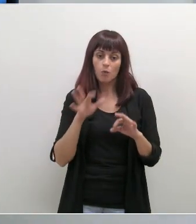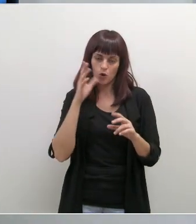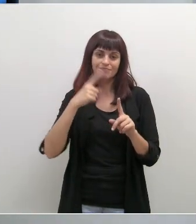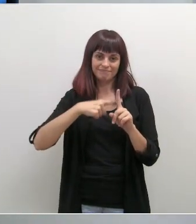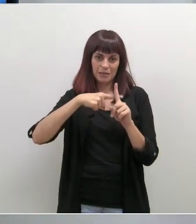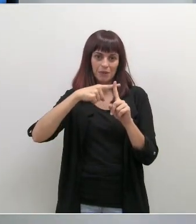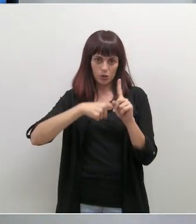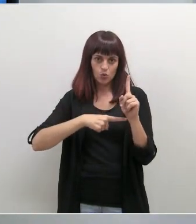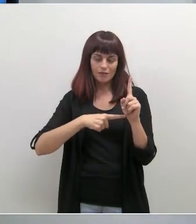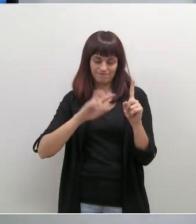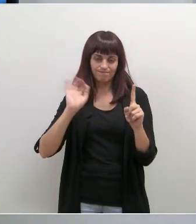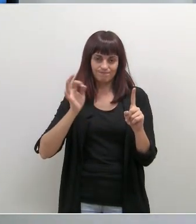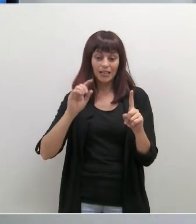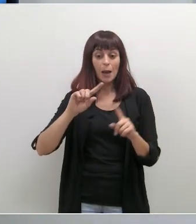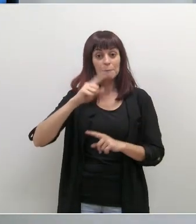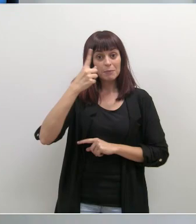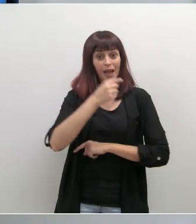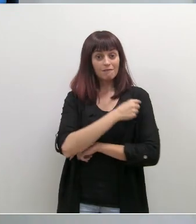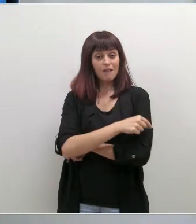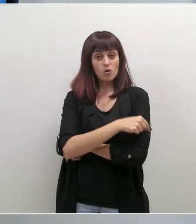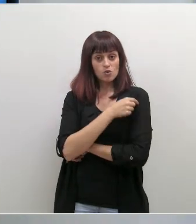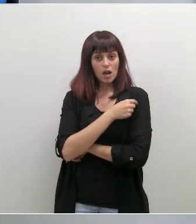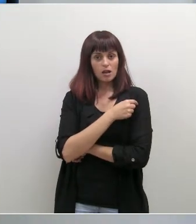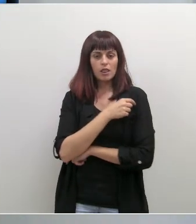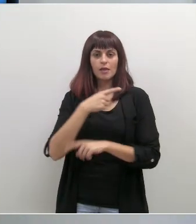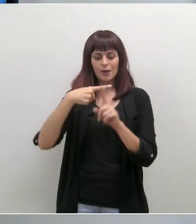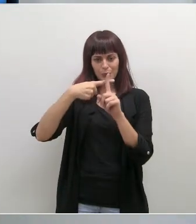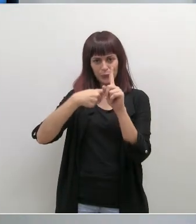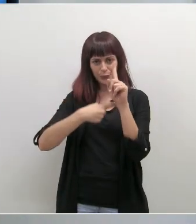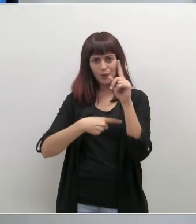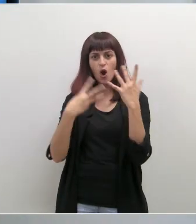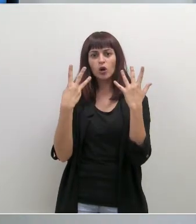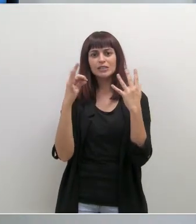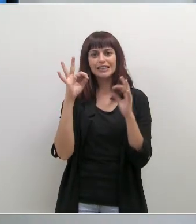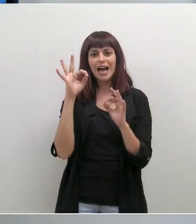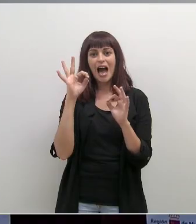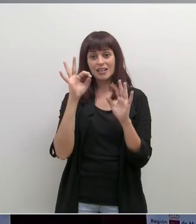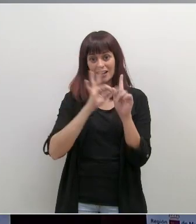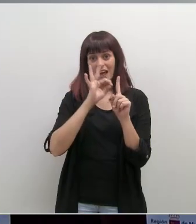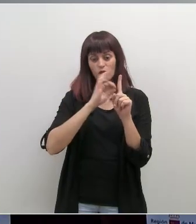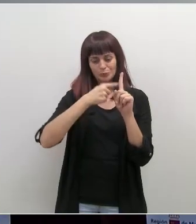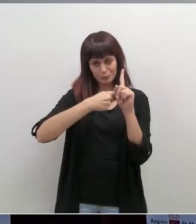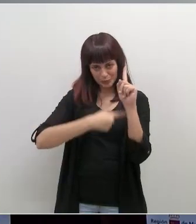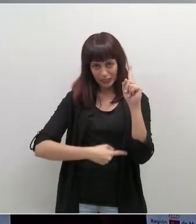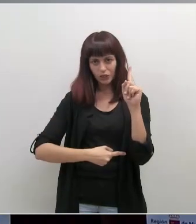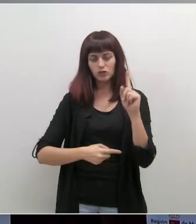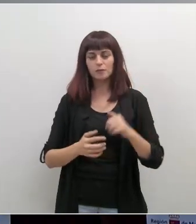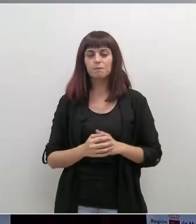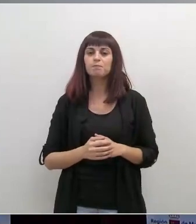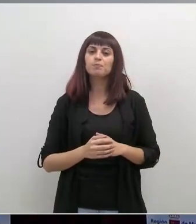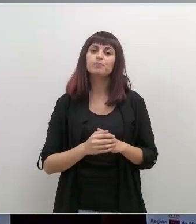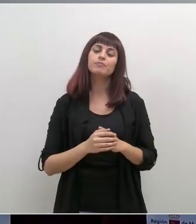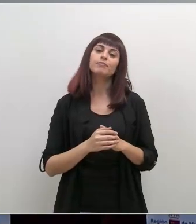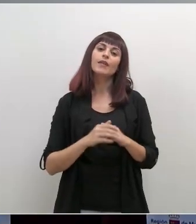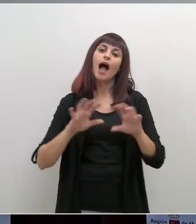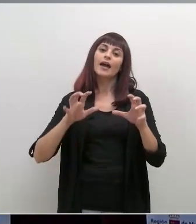temperatura, efectivamente, esta primera vacuna por debajo de los 80 grados centígrados, ¿no? Desde la Agencia EFE también preguntan